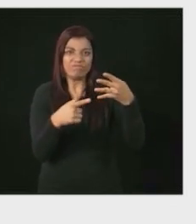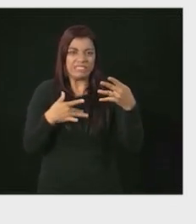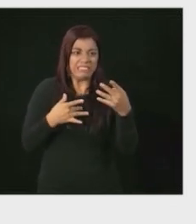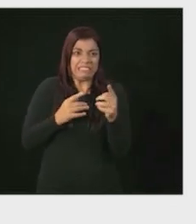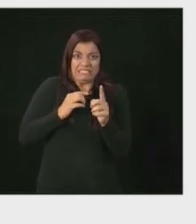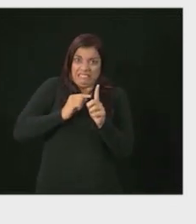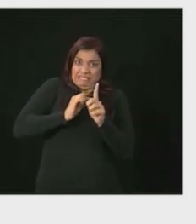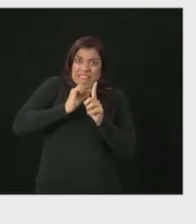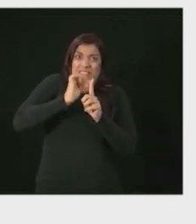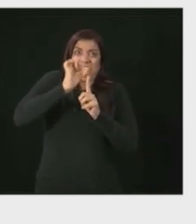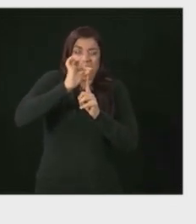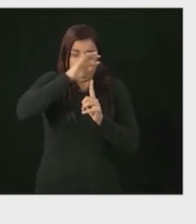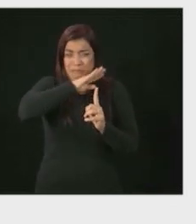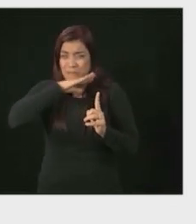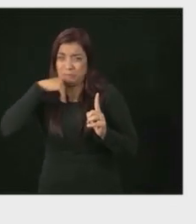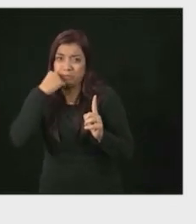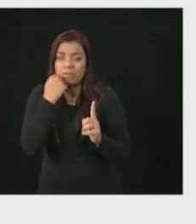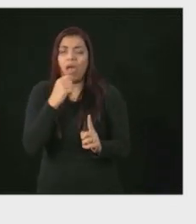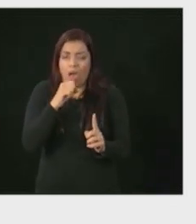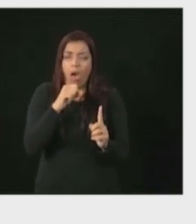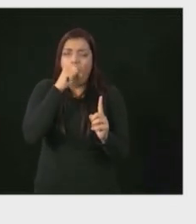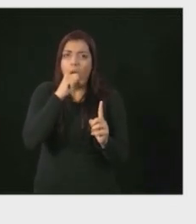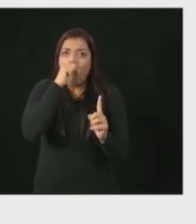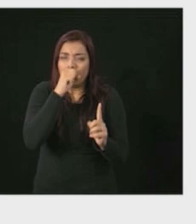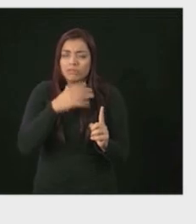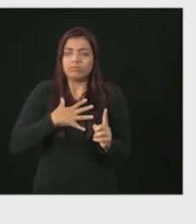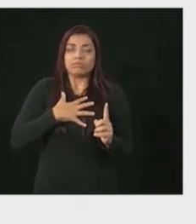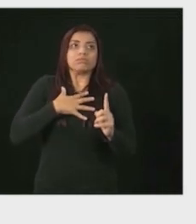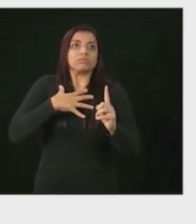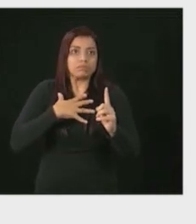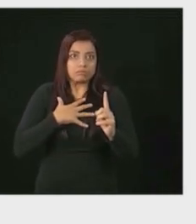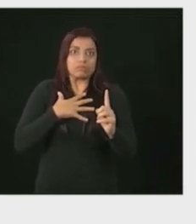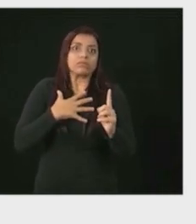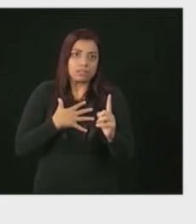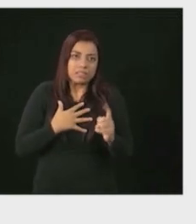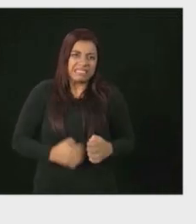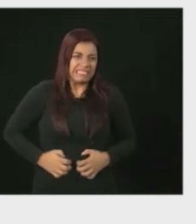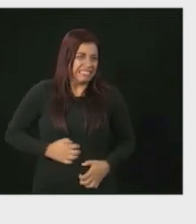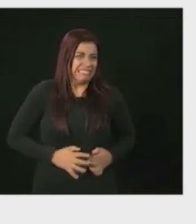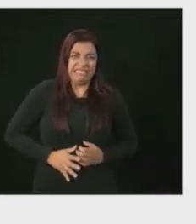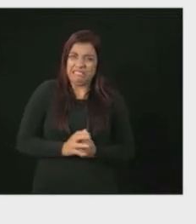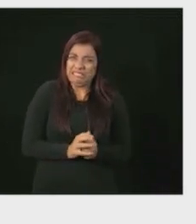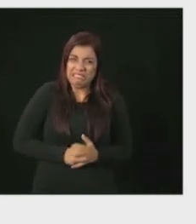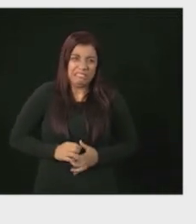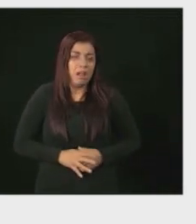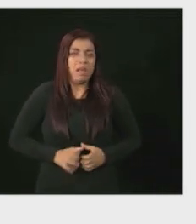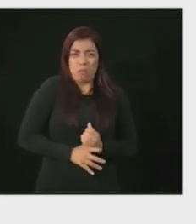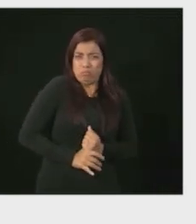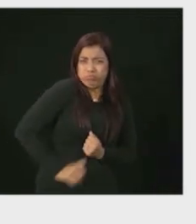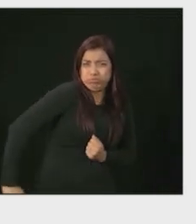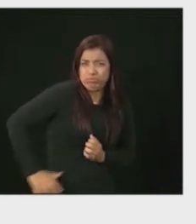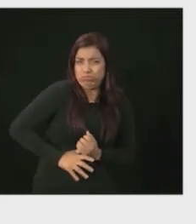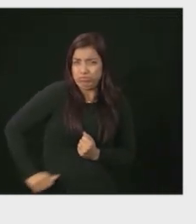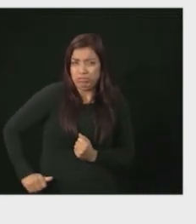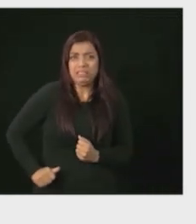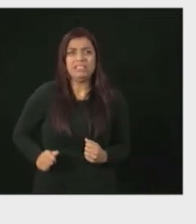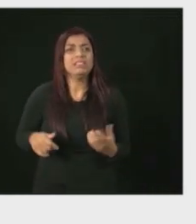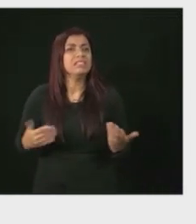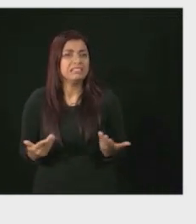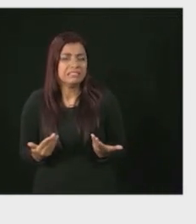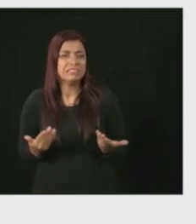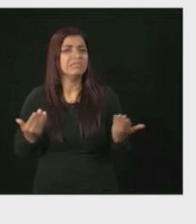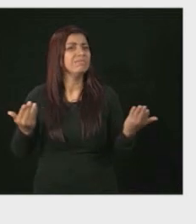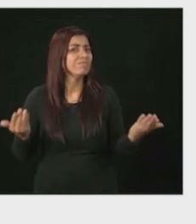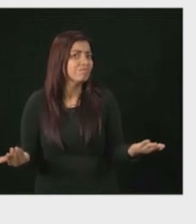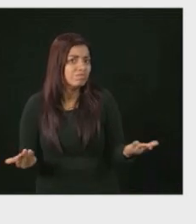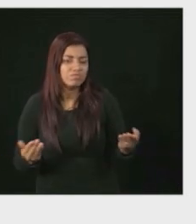tos, falta de aliento, dificultad de respirar, problemas gástricos y diarrea. ¿Cómo se previene? Evitando el